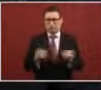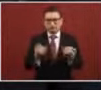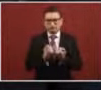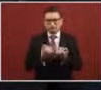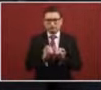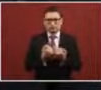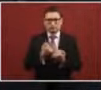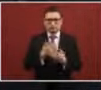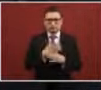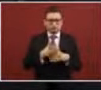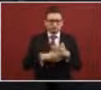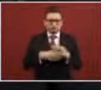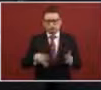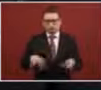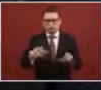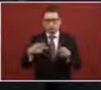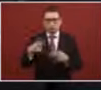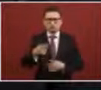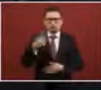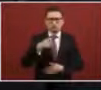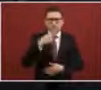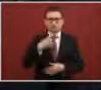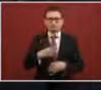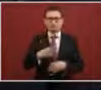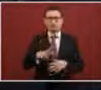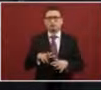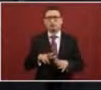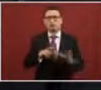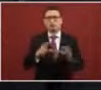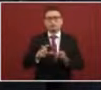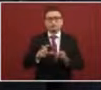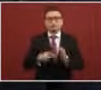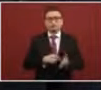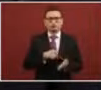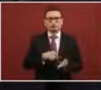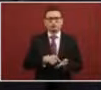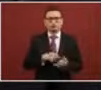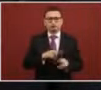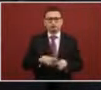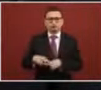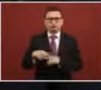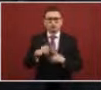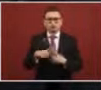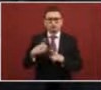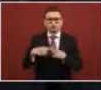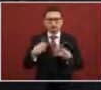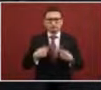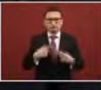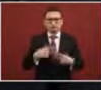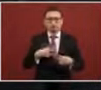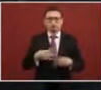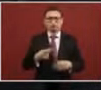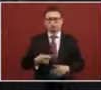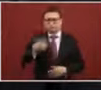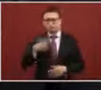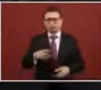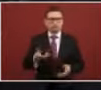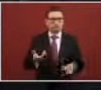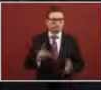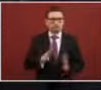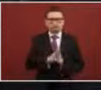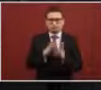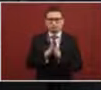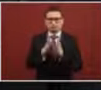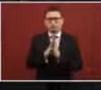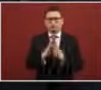Enajenación de Bienes en nuestras subastas. Fueron 800 bases para participar, las que se vendieron. Para que